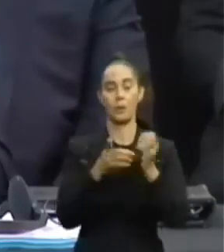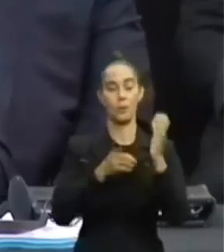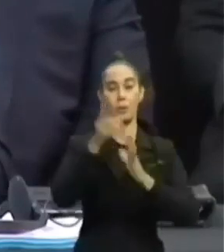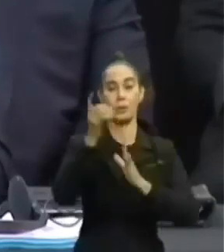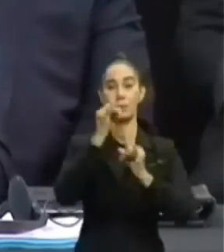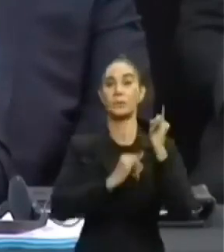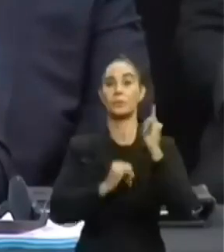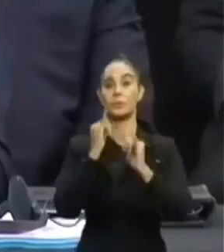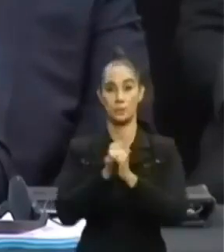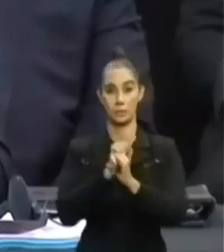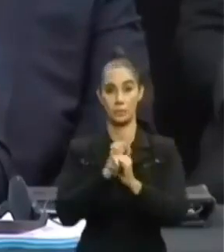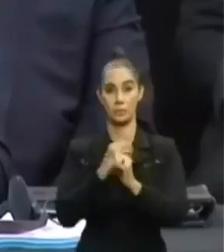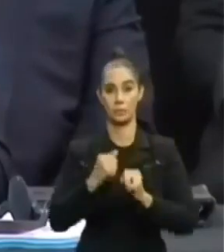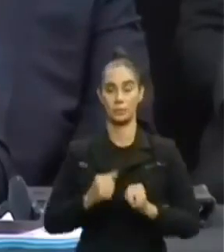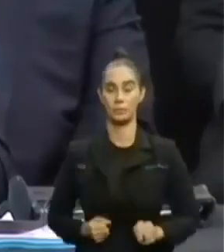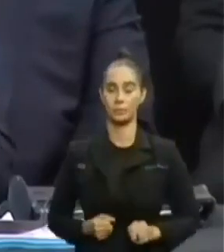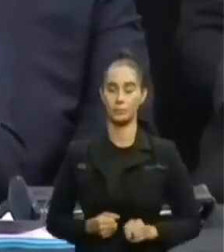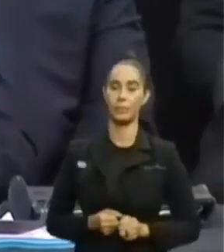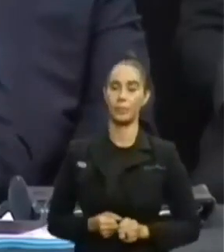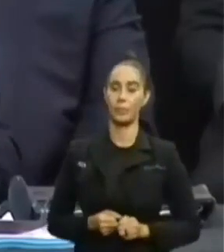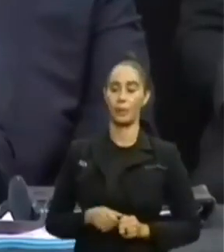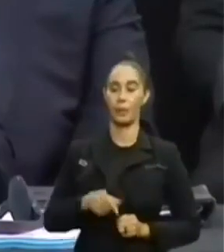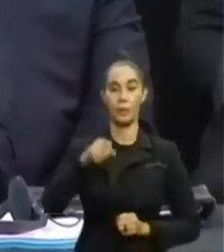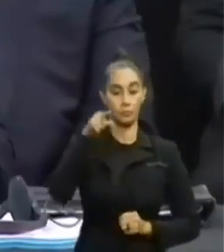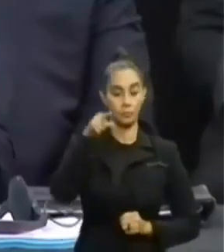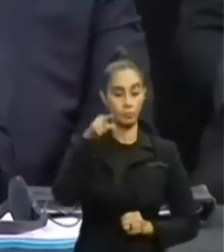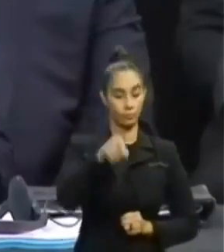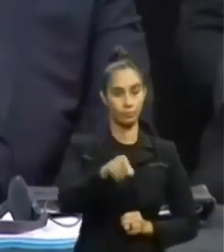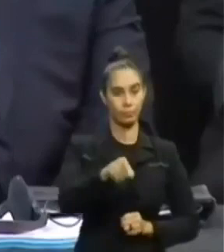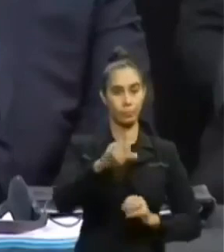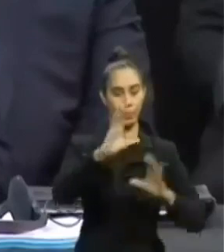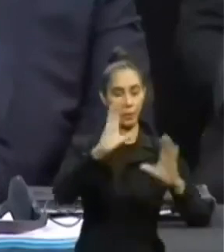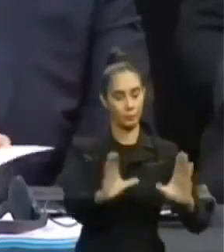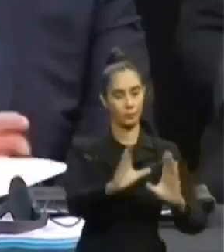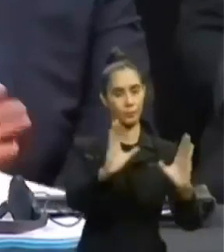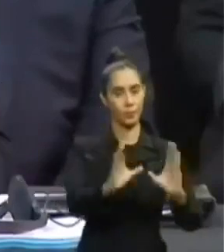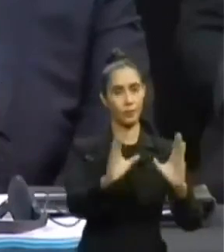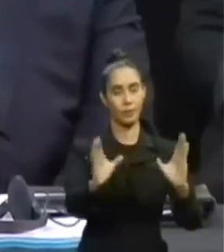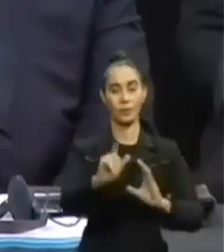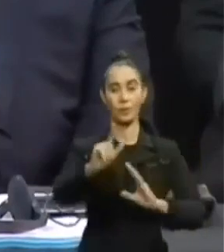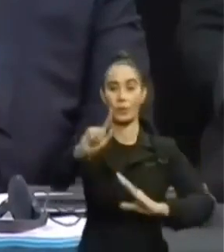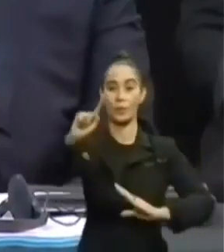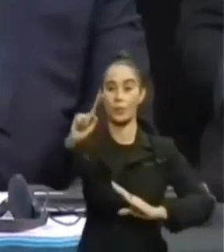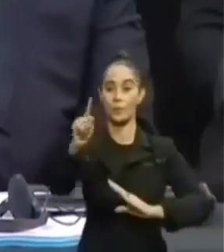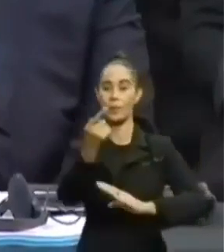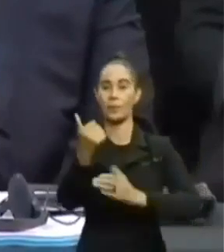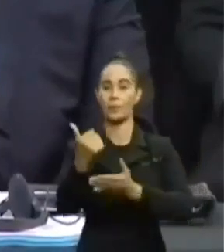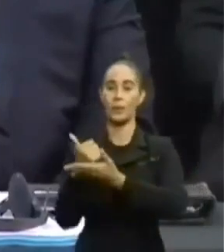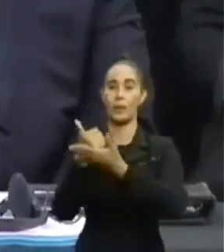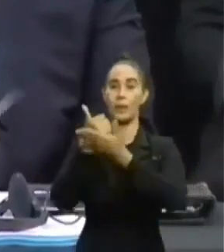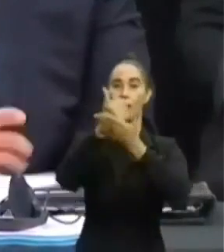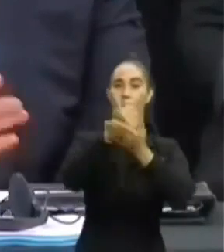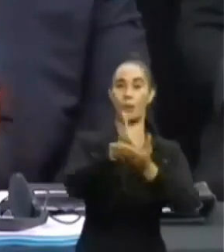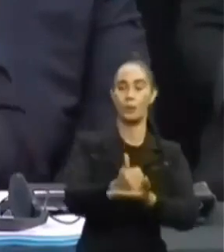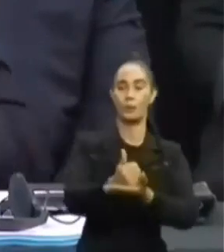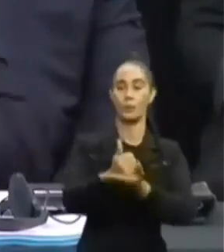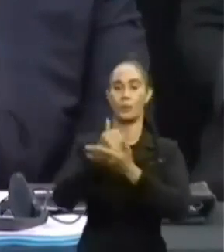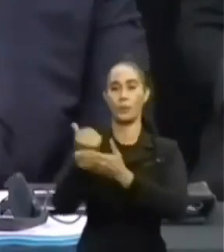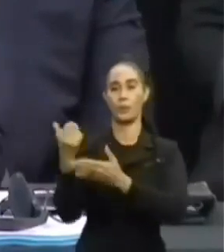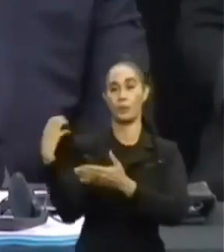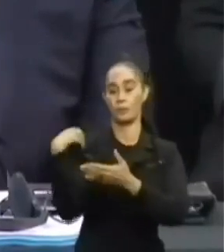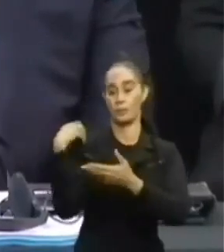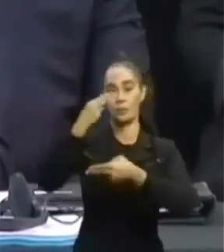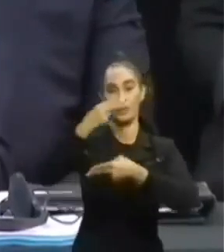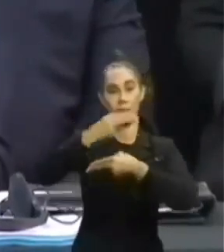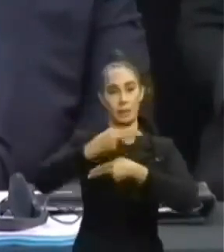internacional. Estas acciones han sido los primeros pasos para ayudar a las autoridades haitianas a restaurar